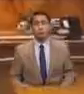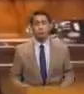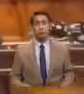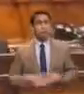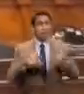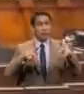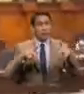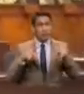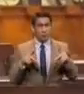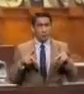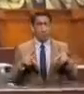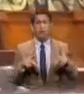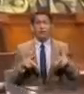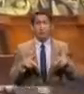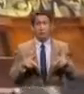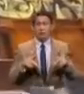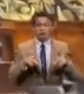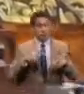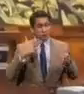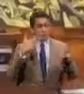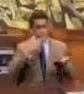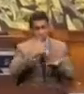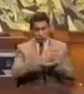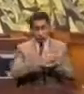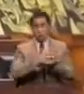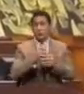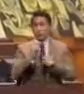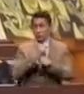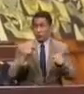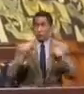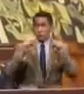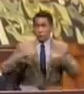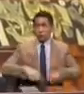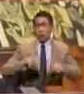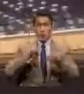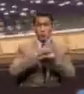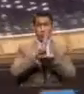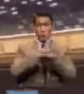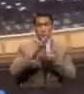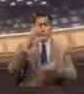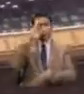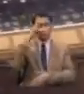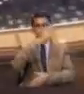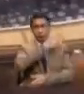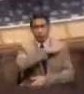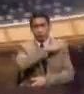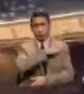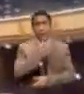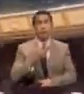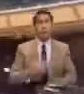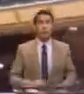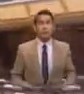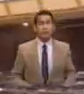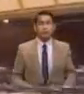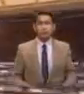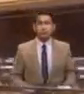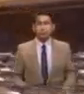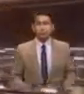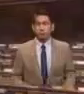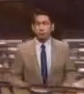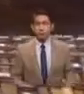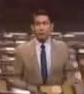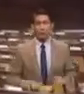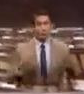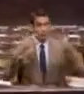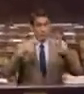permitir que armas o municiones incautadas sean utilizadas por policías y militares, y extinción de dominio de bienes de origen ilícito, sin justificación. Una vez que